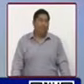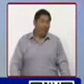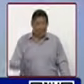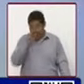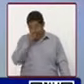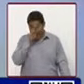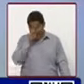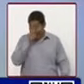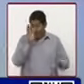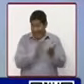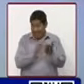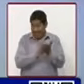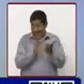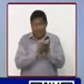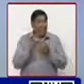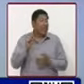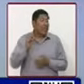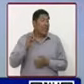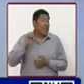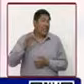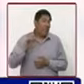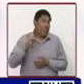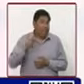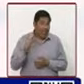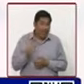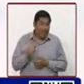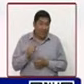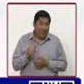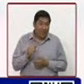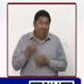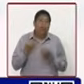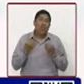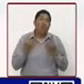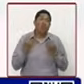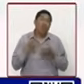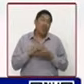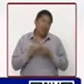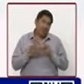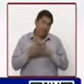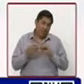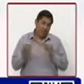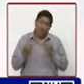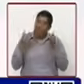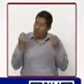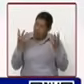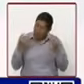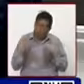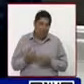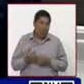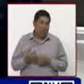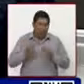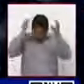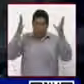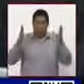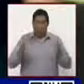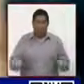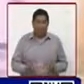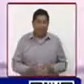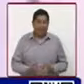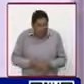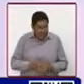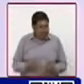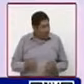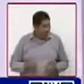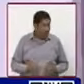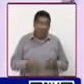Bueno, una felicitación a Cristian Tejerina, porque como él bien decía, hay muchas historias y muchas muchísimas leyendas. Y con muchísimas. Susto y todo. Sí, hizo